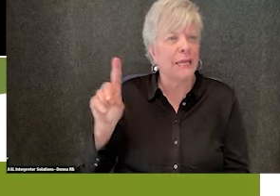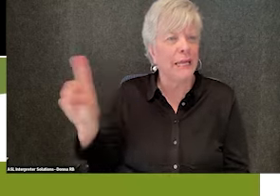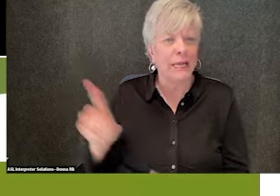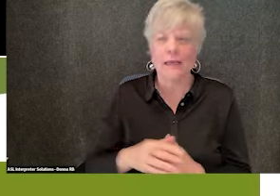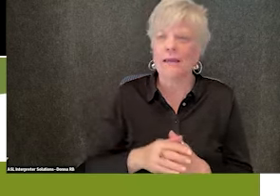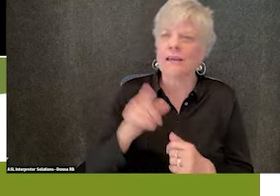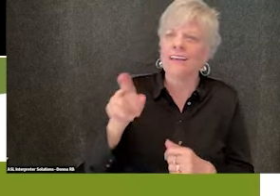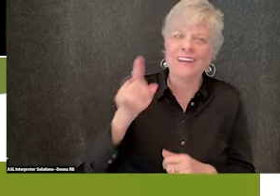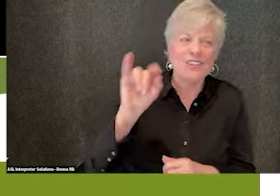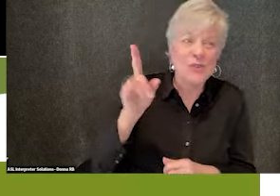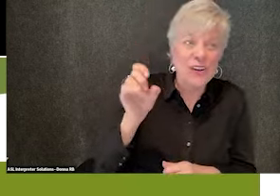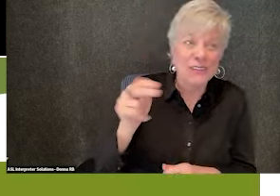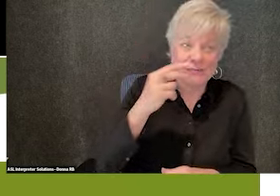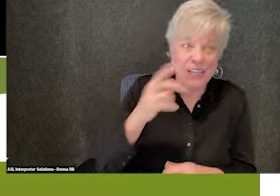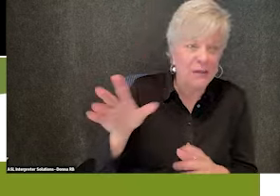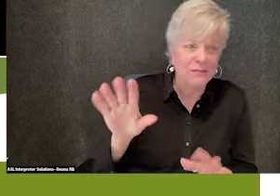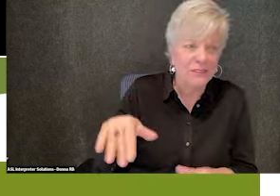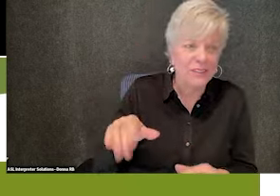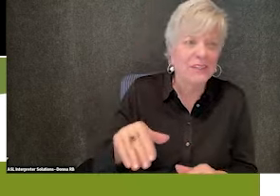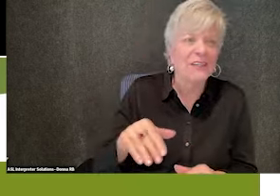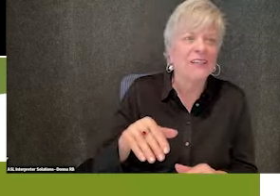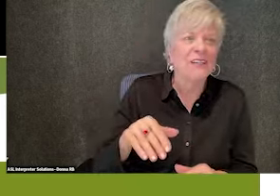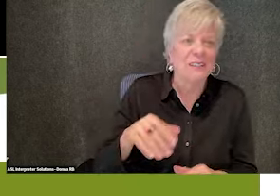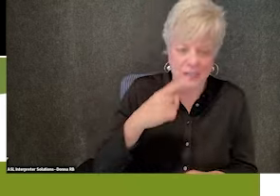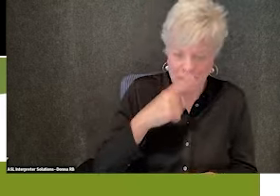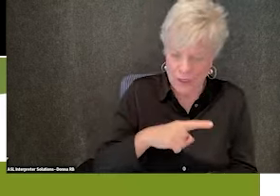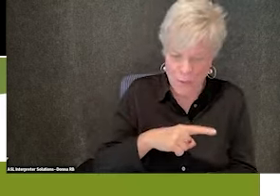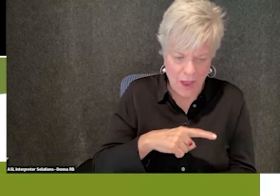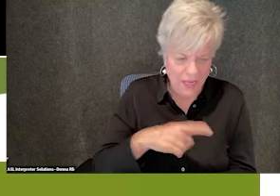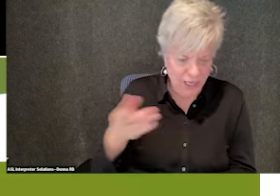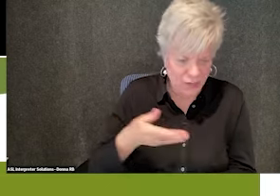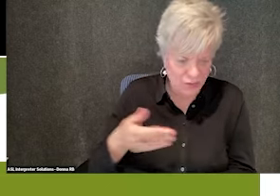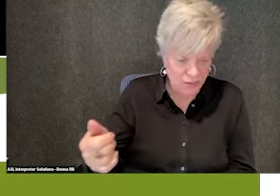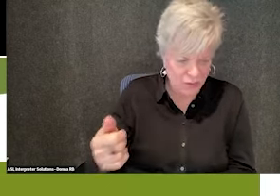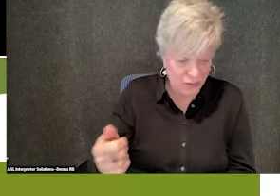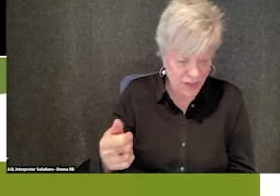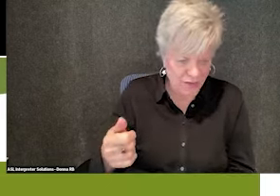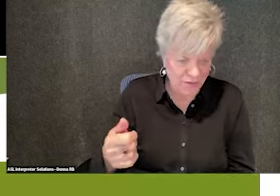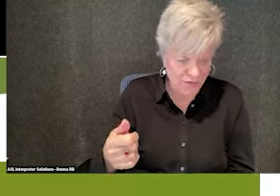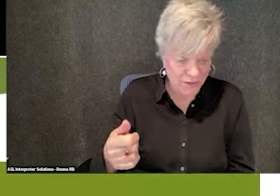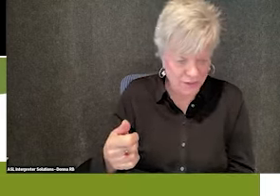juventud. Yo trabajo en Hy-Vee y vivo por ahora en la casa de mis